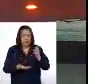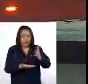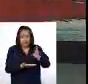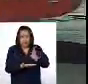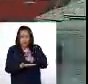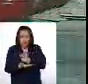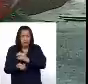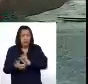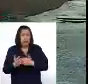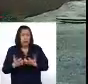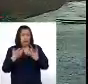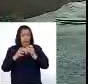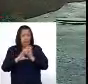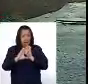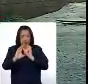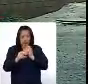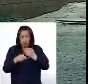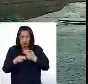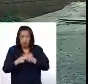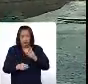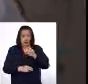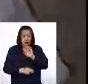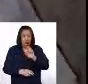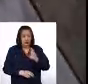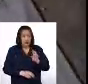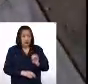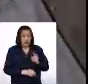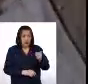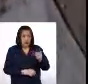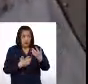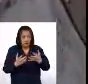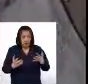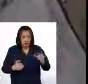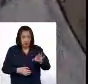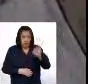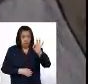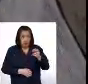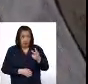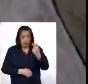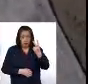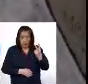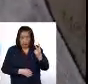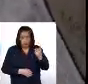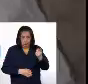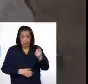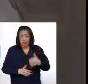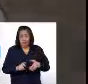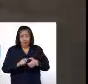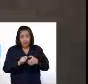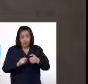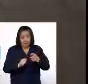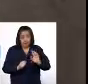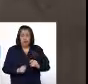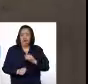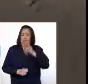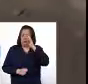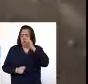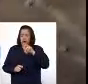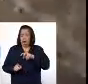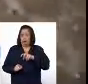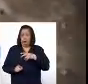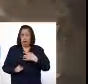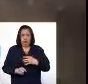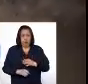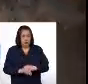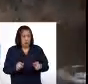de la empresa de transportes El Rápido. Entre sus pertenencias se les encontró dos artefactos explosivos que alarmaron a la policía,